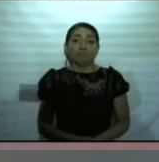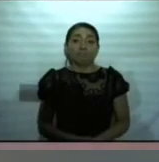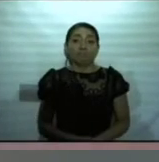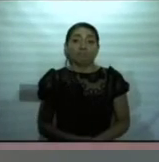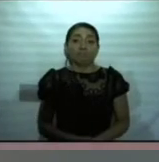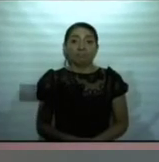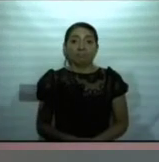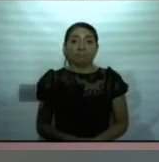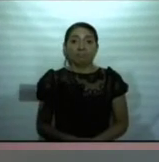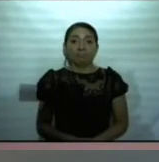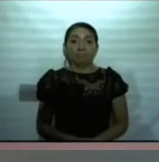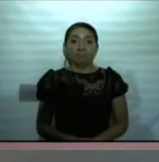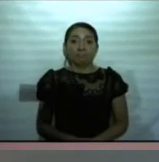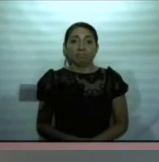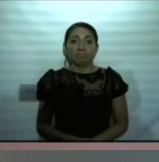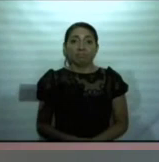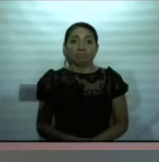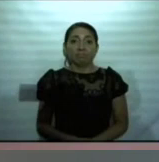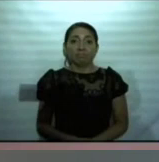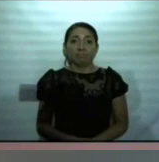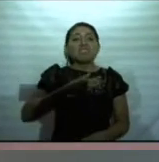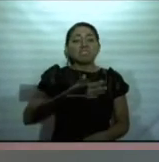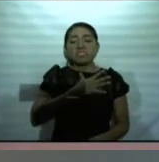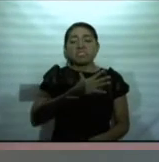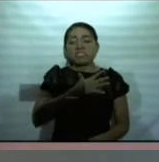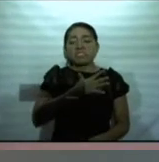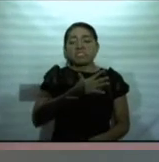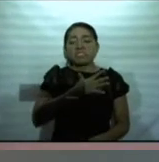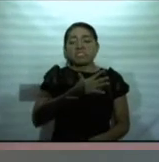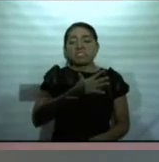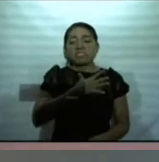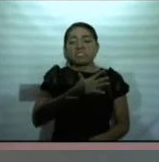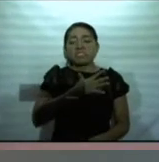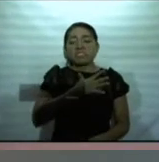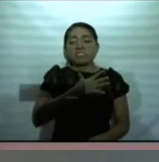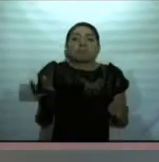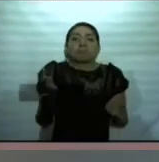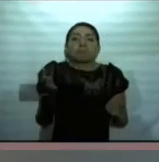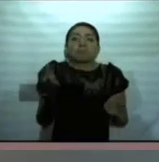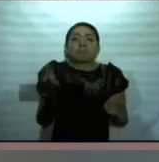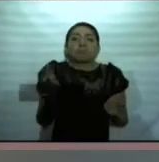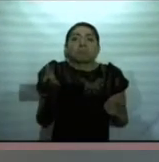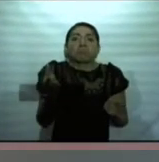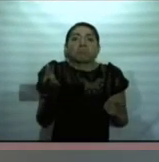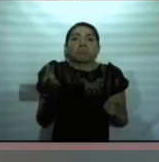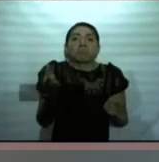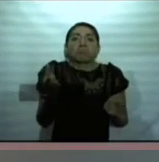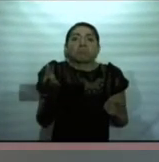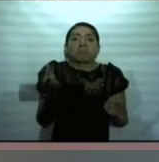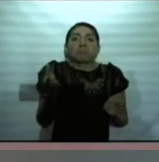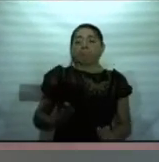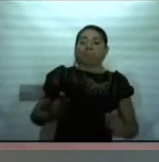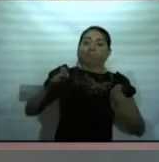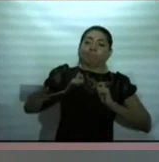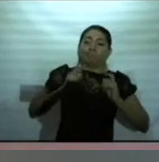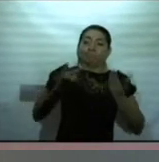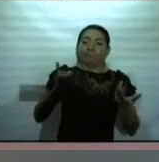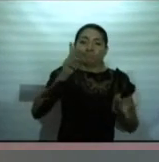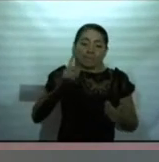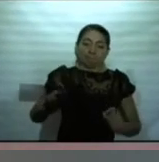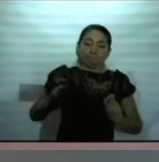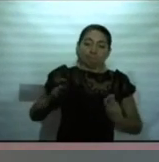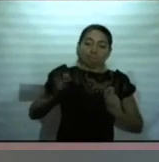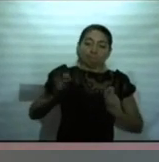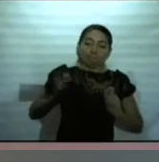Ya los hijos están grandes. ¿Y ahora quién cuidamos? A los nietos.